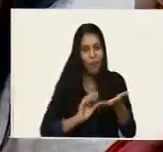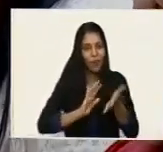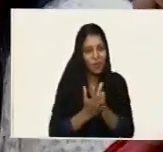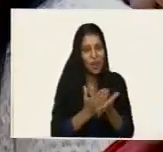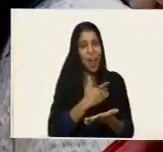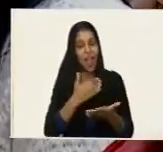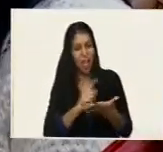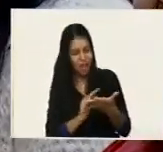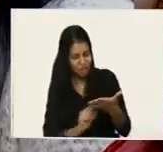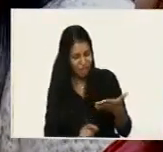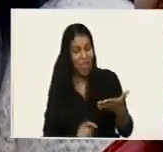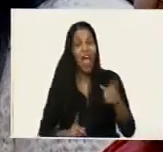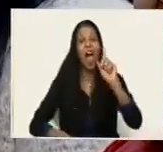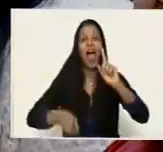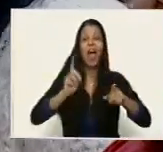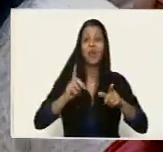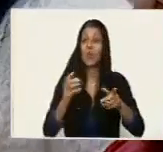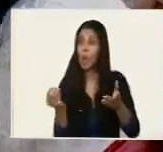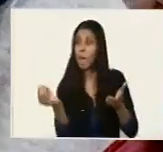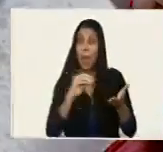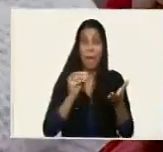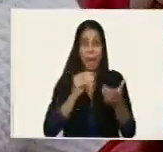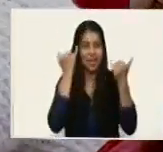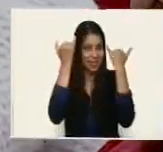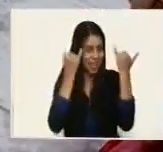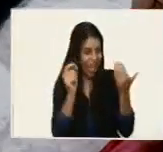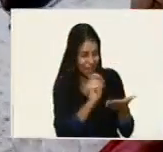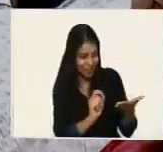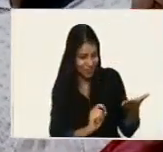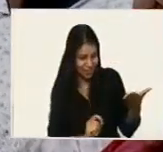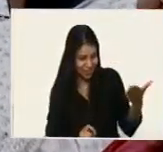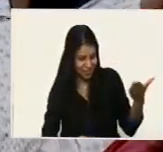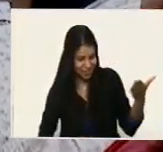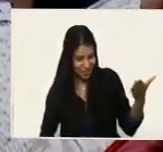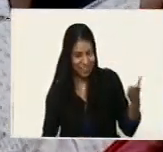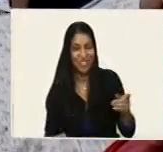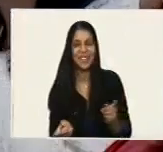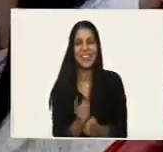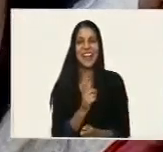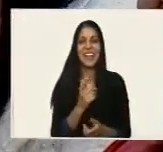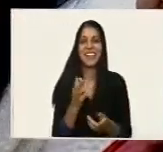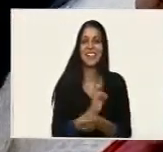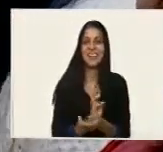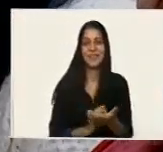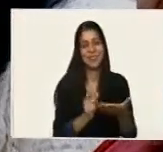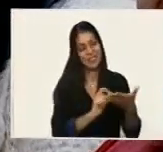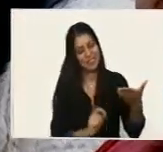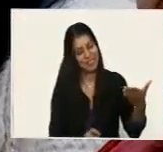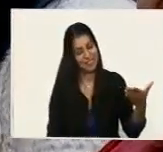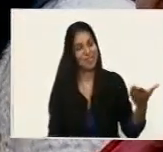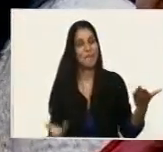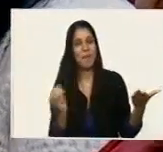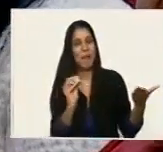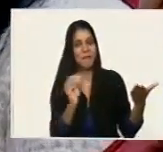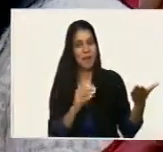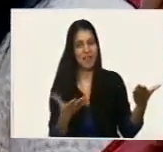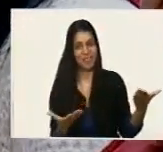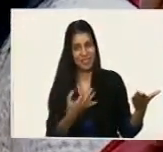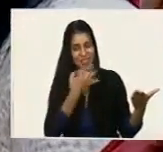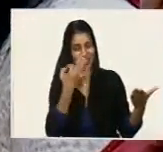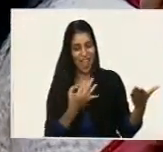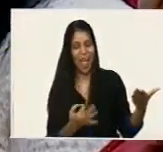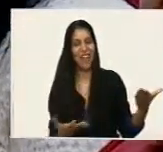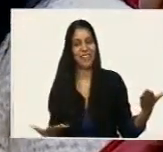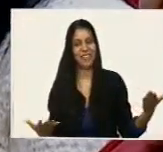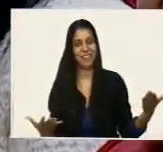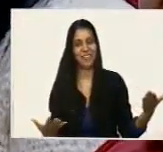algunos que todavía aquí le agregaron, lo actualizaron. Entonces es realmente,